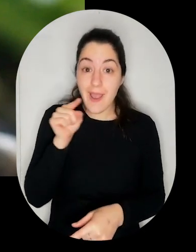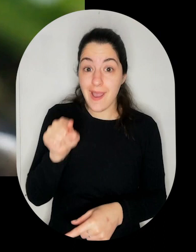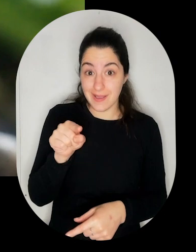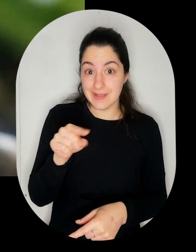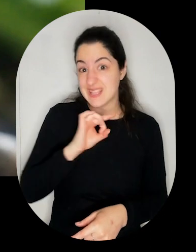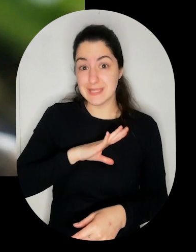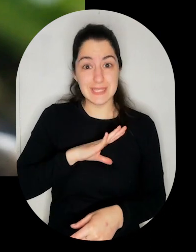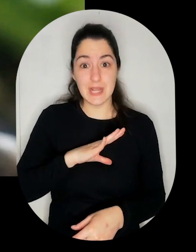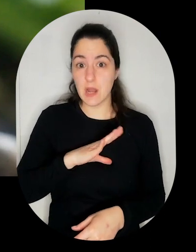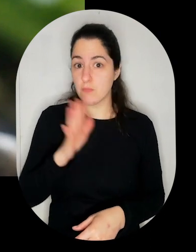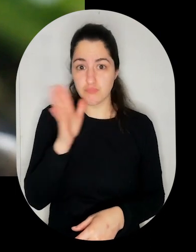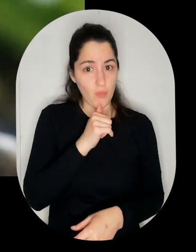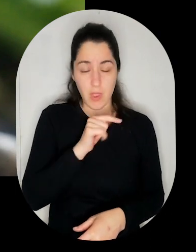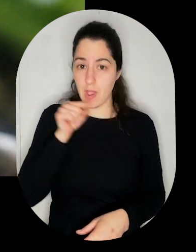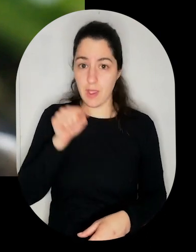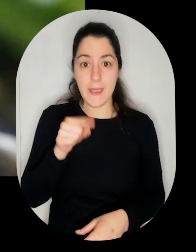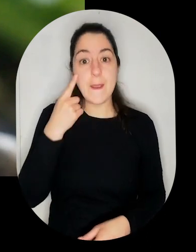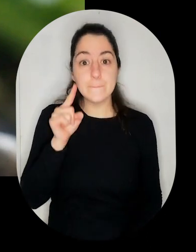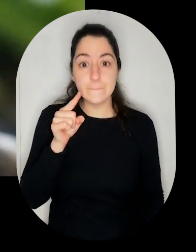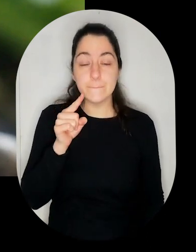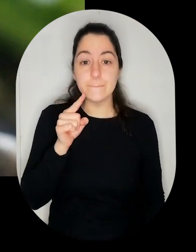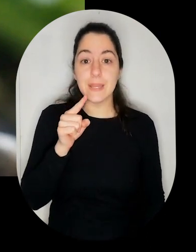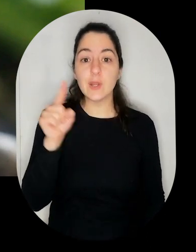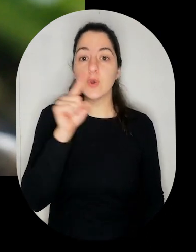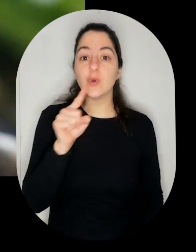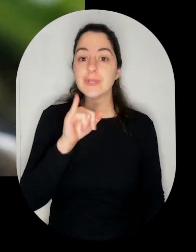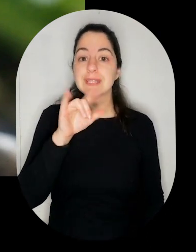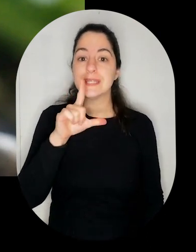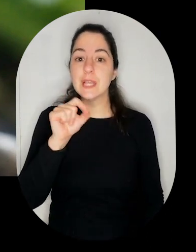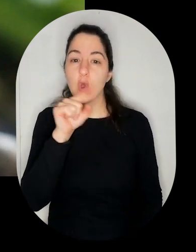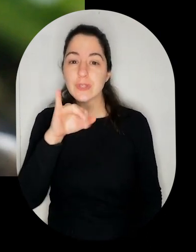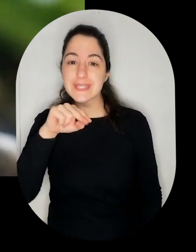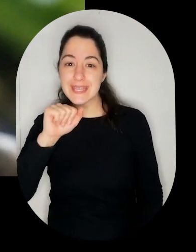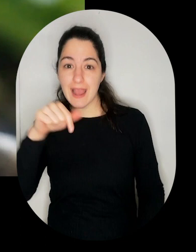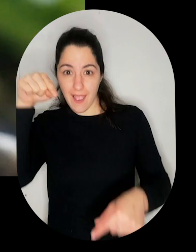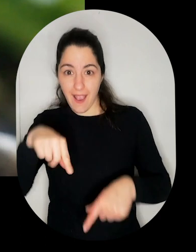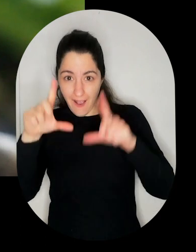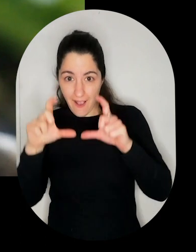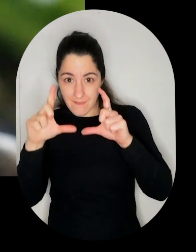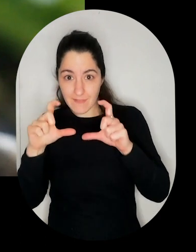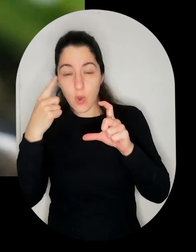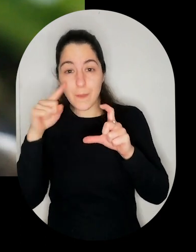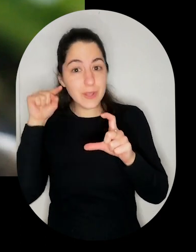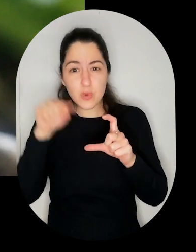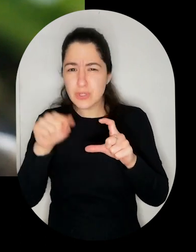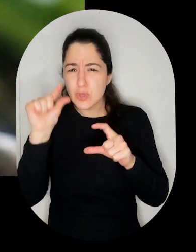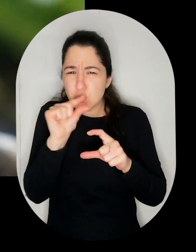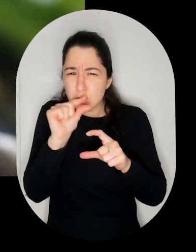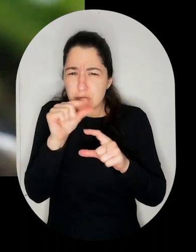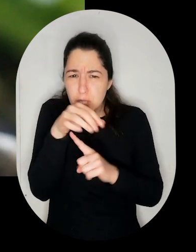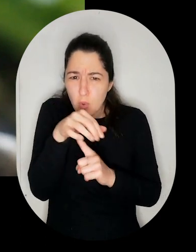psilocibe en forma silvestre, en Chile no se da silvestre, excepto Psilocybe semilanceata, que es la foto de abajo, que es una foto mía, pero es una